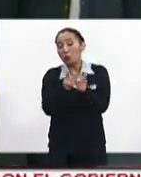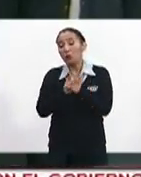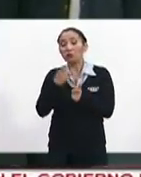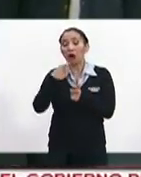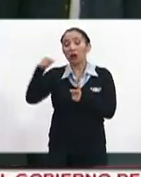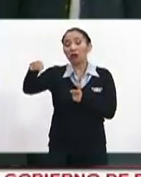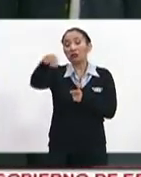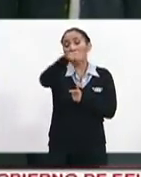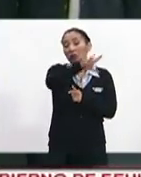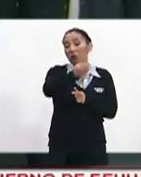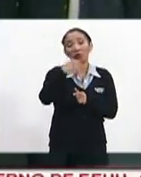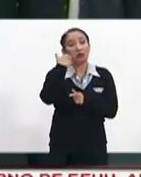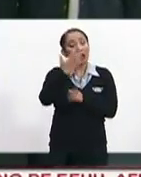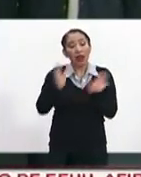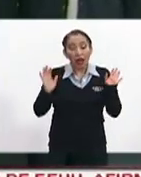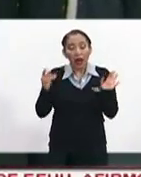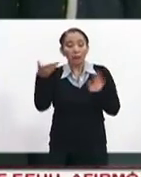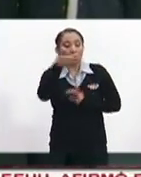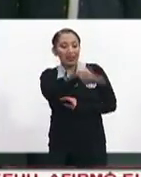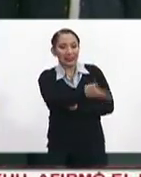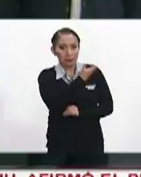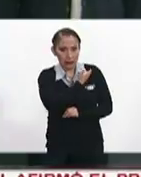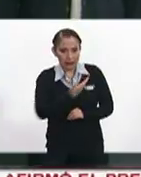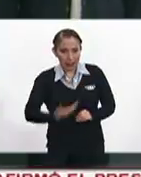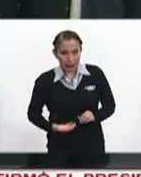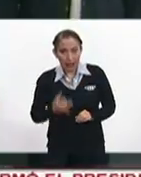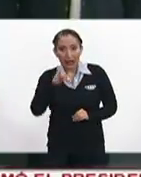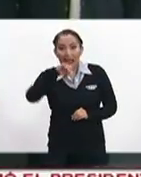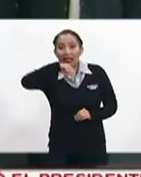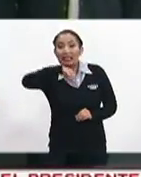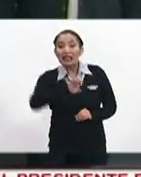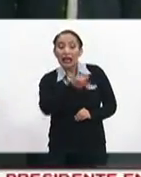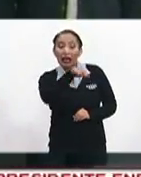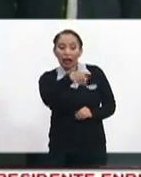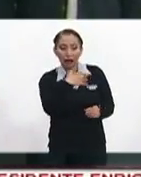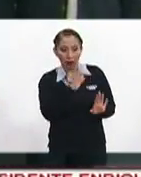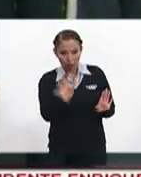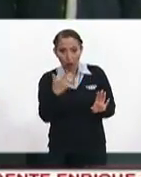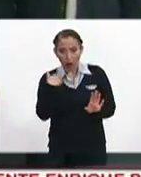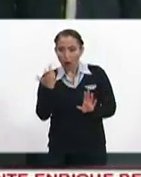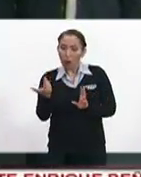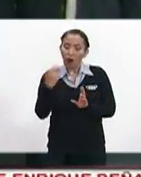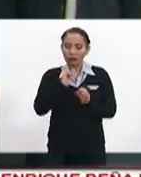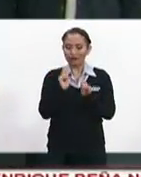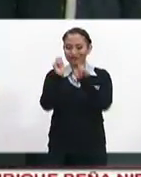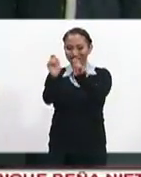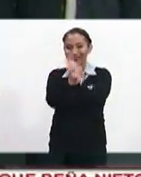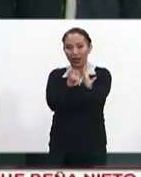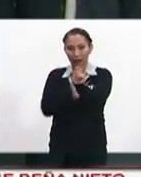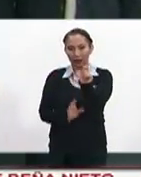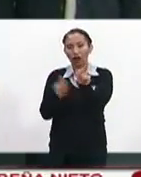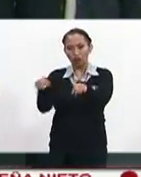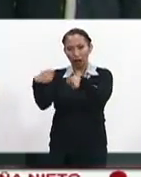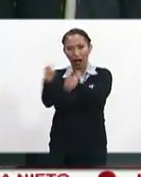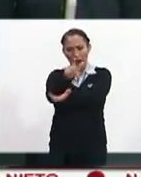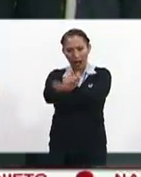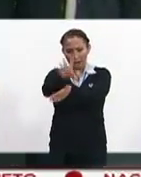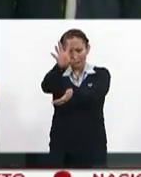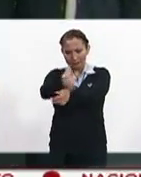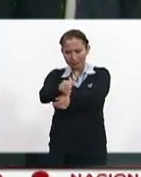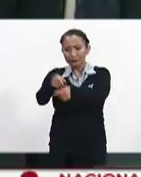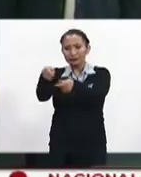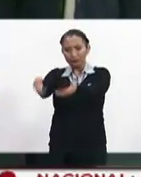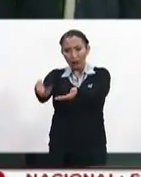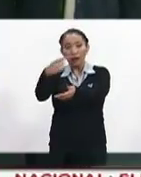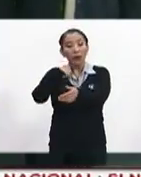de las campañas solicitarle al presidente del INE, una vez que han sido ungidos como candidatos, que la ley les da tal carácter, las